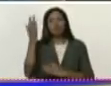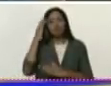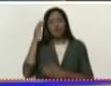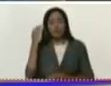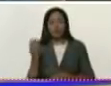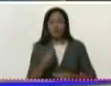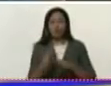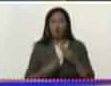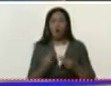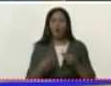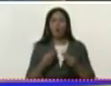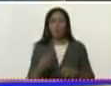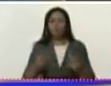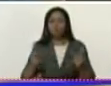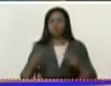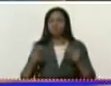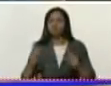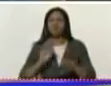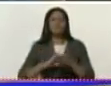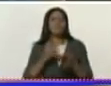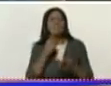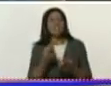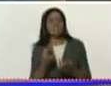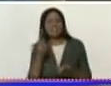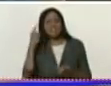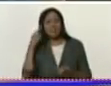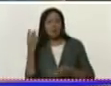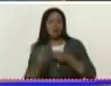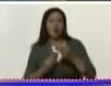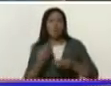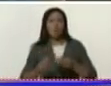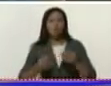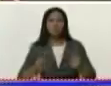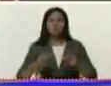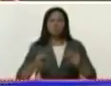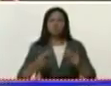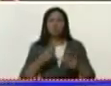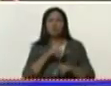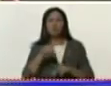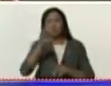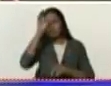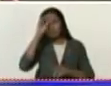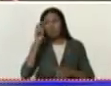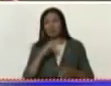dicen? ¿Por qué dicen así, Ernesto? Tú que lo sabes todo, y lo que no sabe lo inventan.